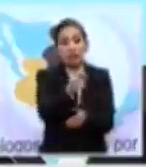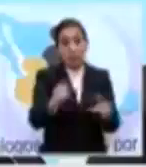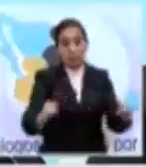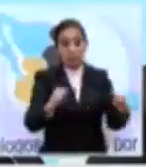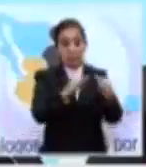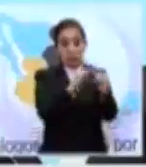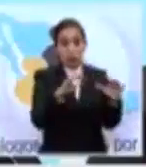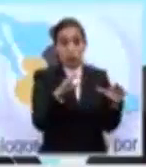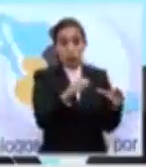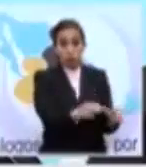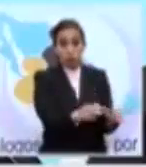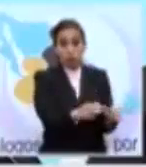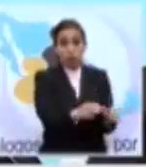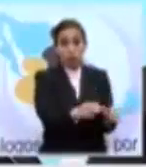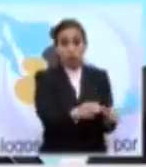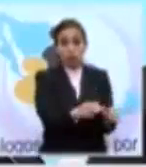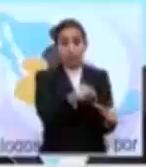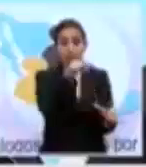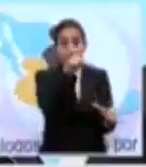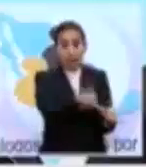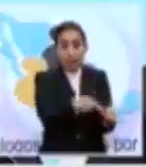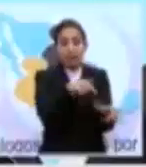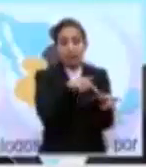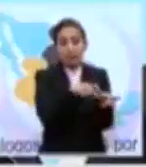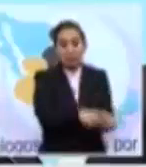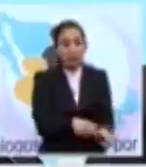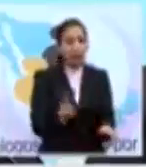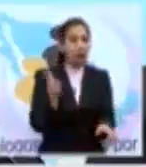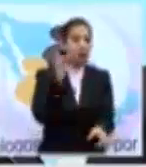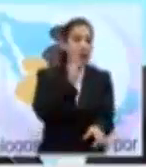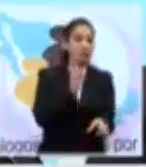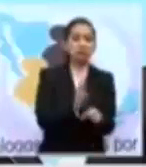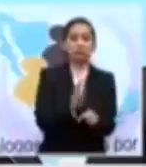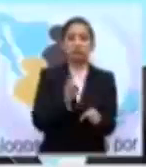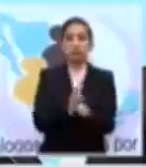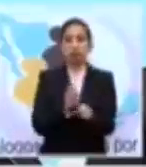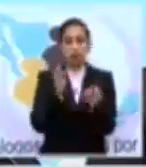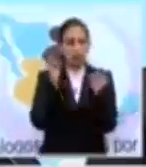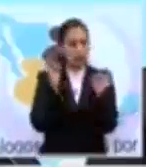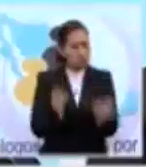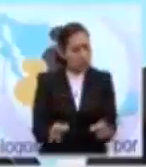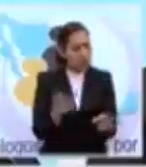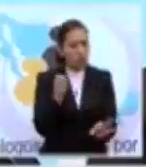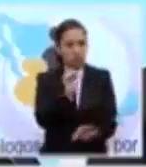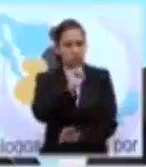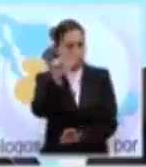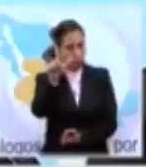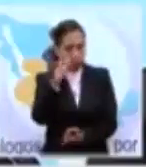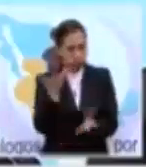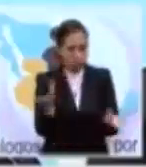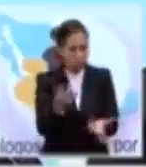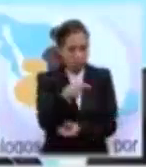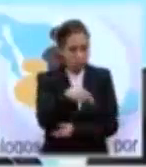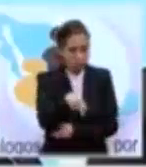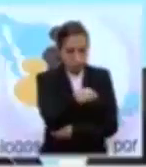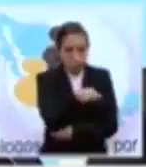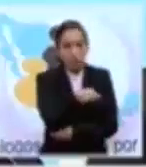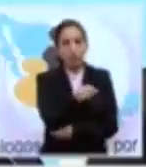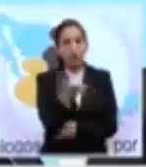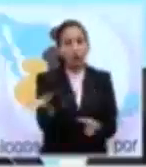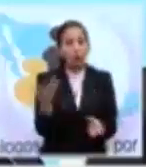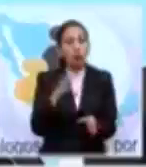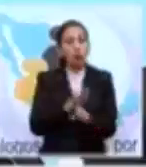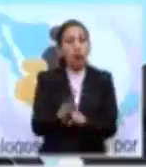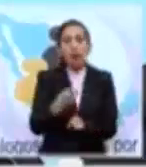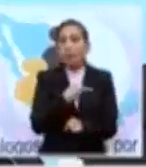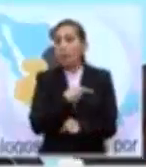institución autónoma que va a seguir midiendo con gran seriedad y gran profesionalismo los estados